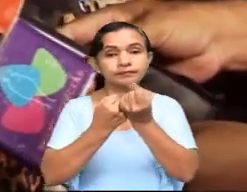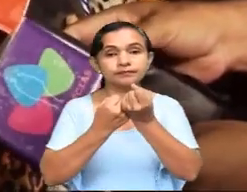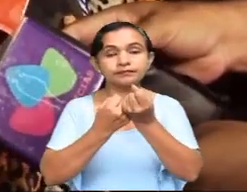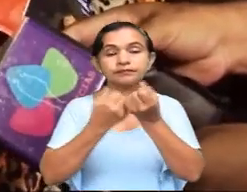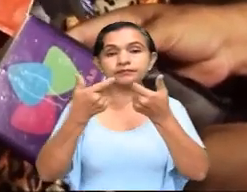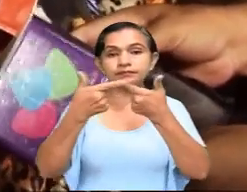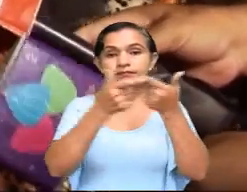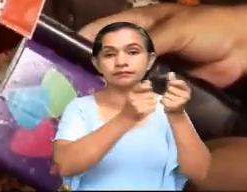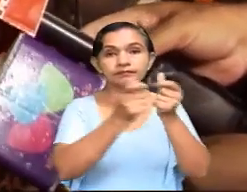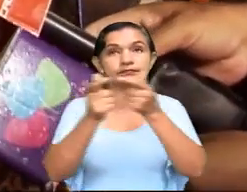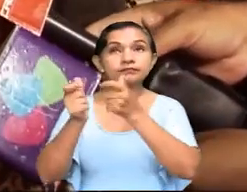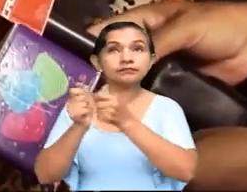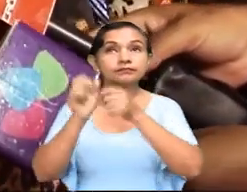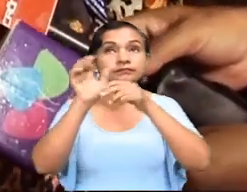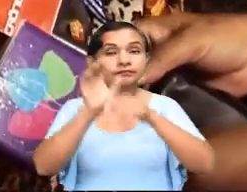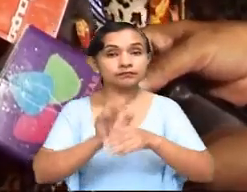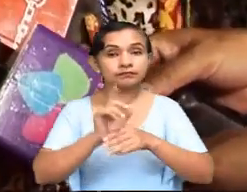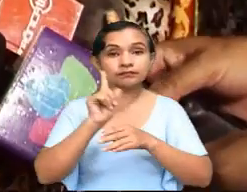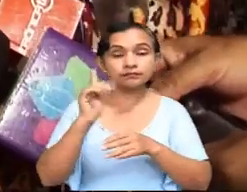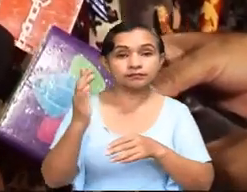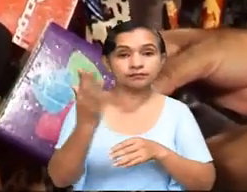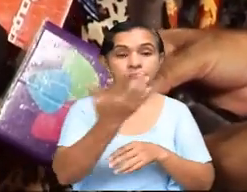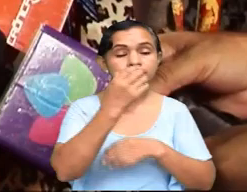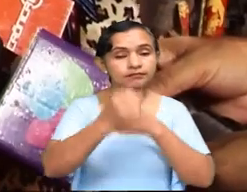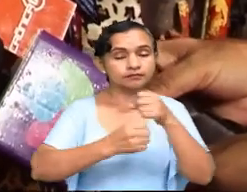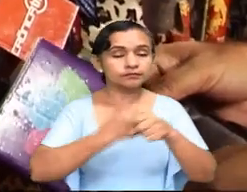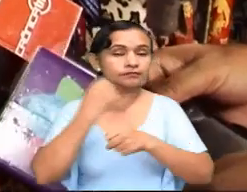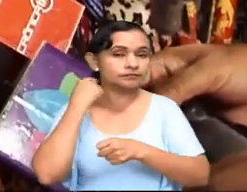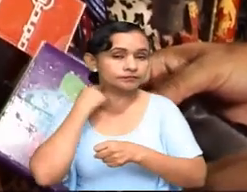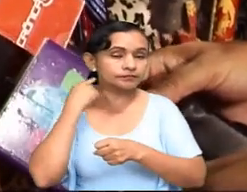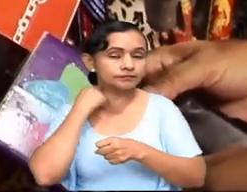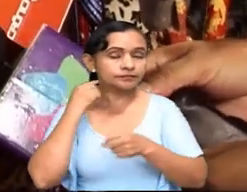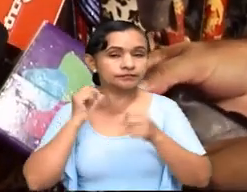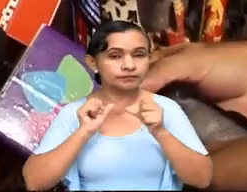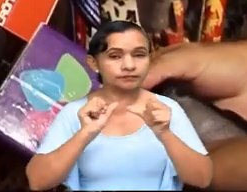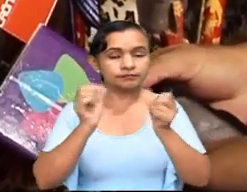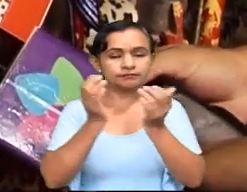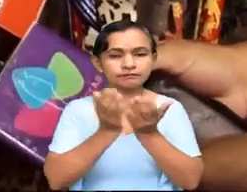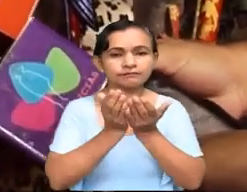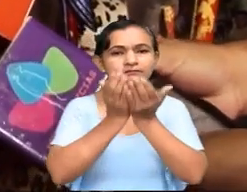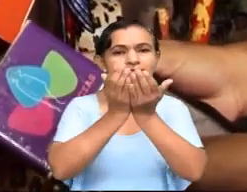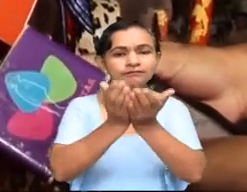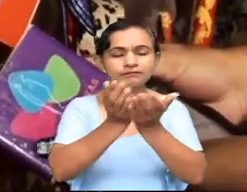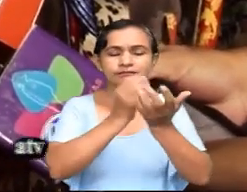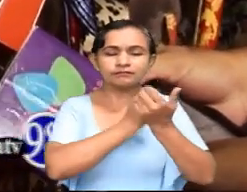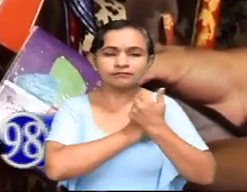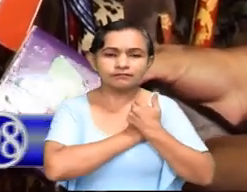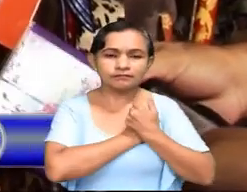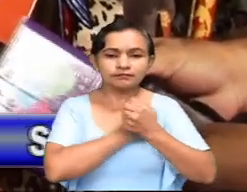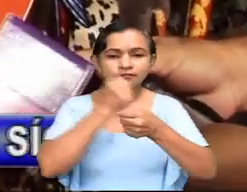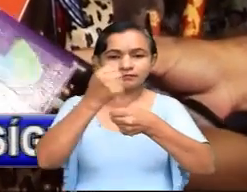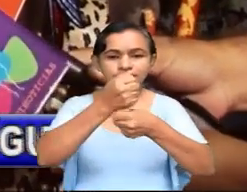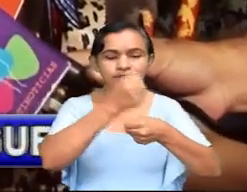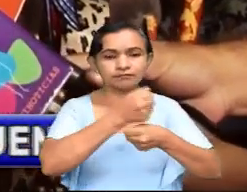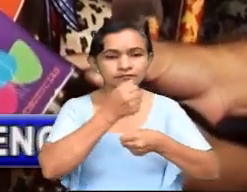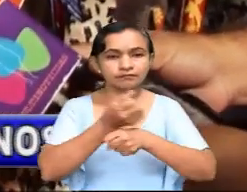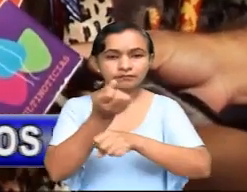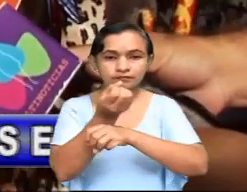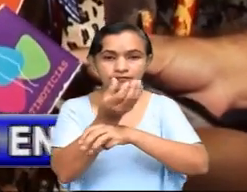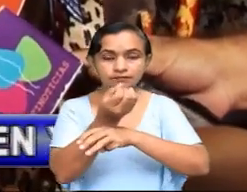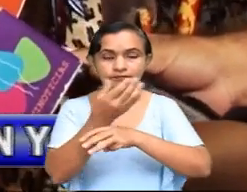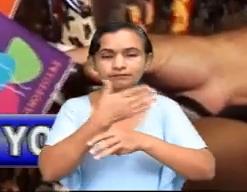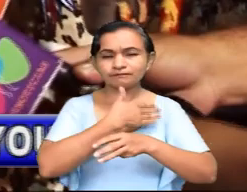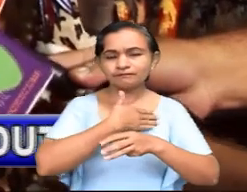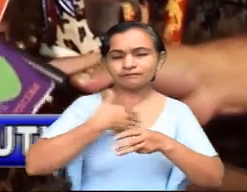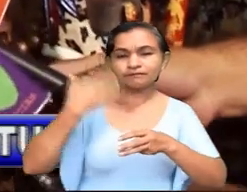comités tradicionalistas, como todos los años estamos preparando el barco con mucho cariño. Los trabajadores de la alcaldía se están esmerando, lo